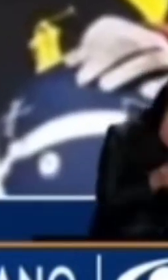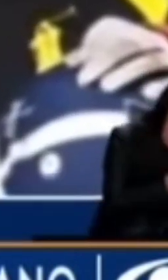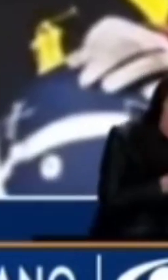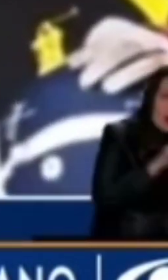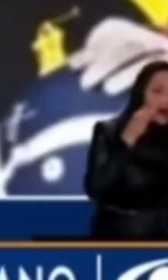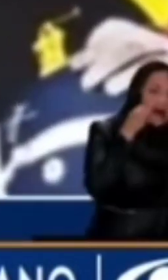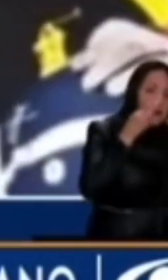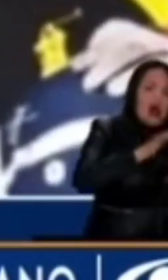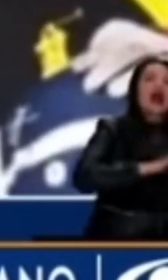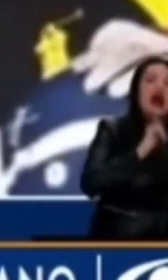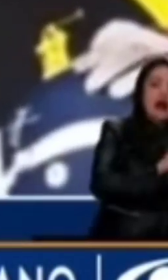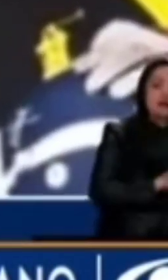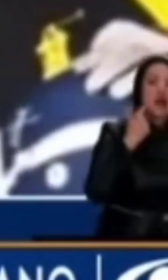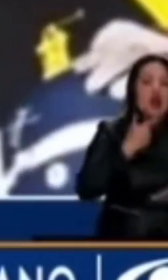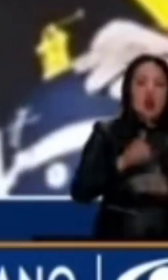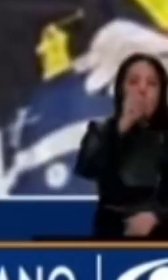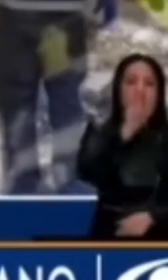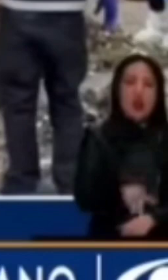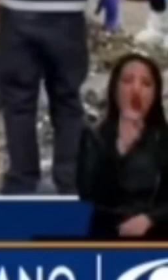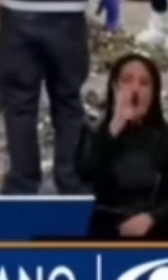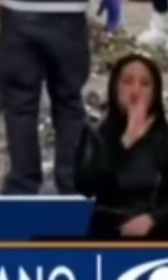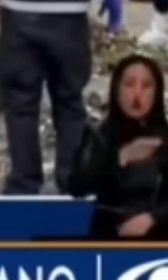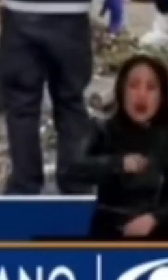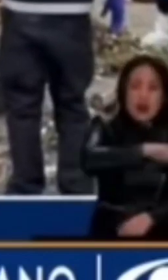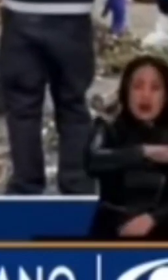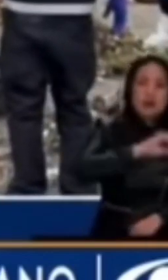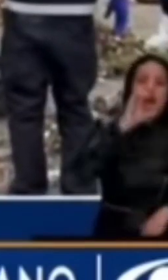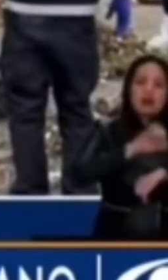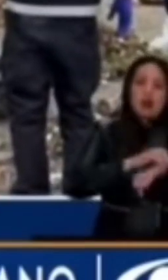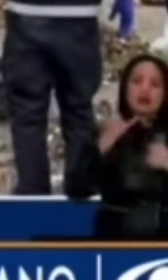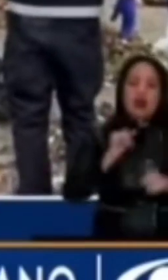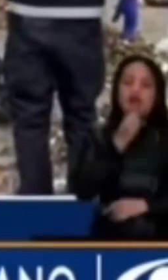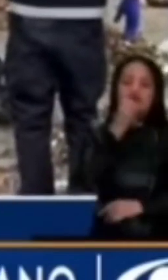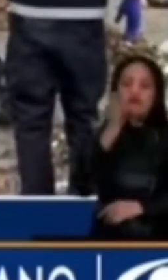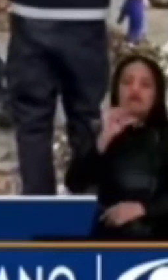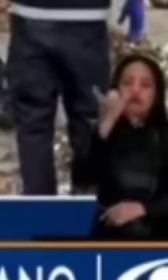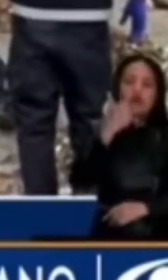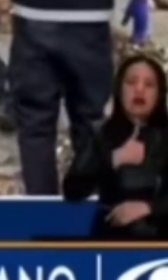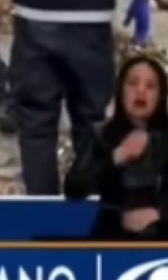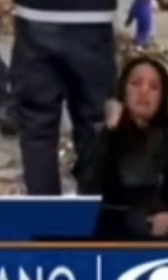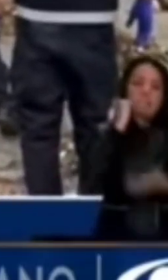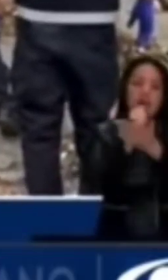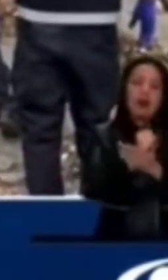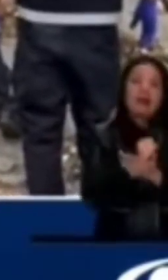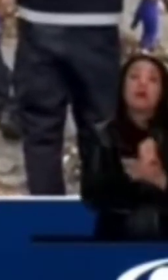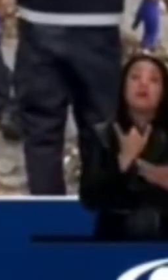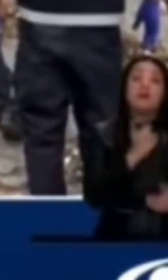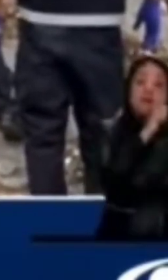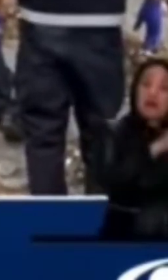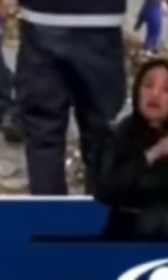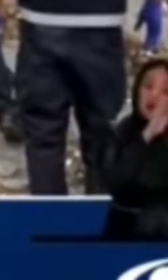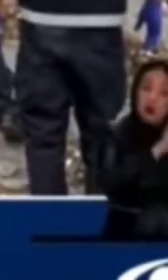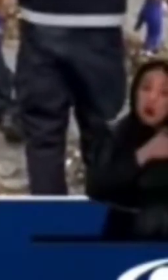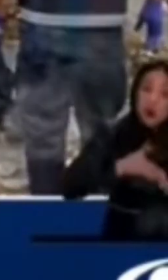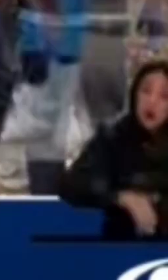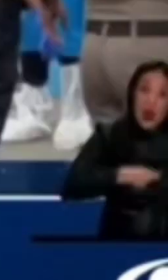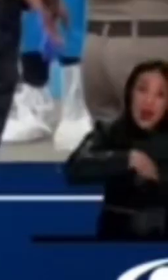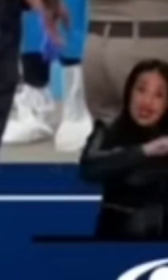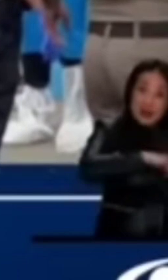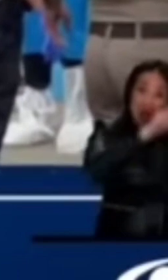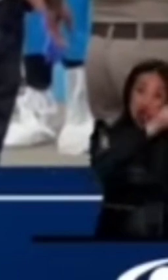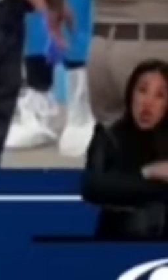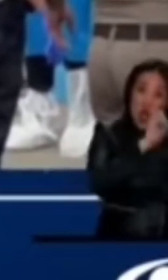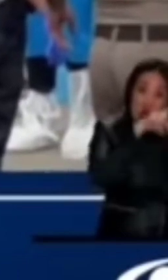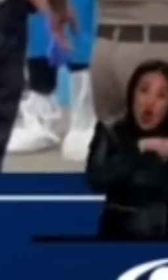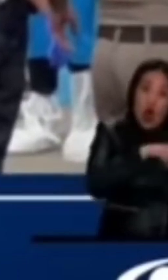hombre español sigue bajo custodia policial y habría ya confesado el crimen si el ciudadano español es juzgado bajo las